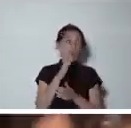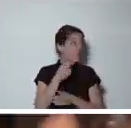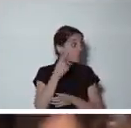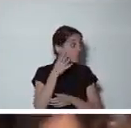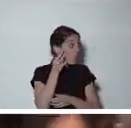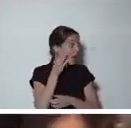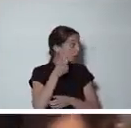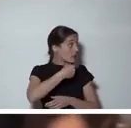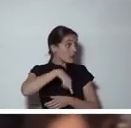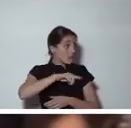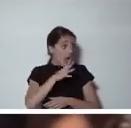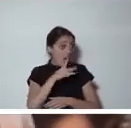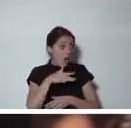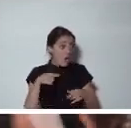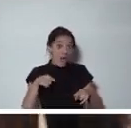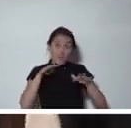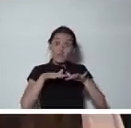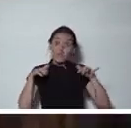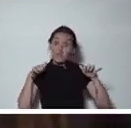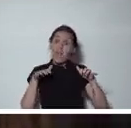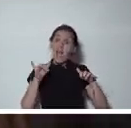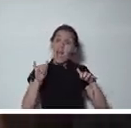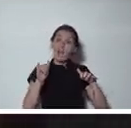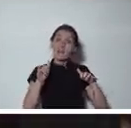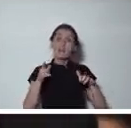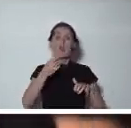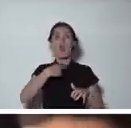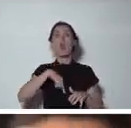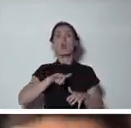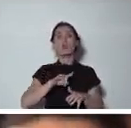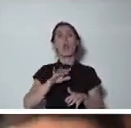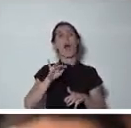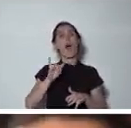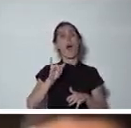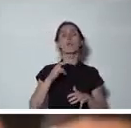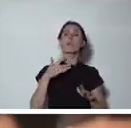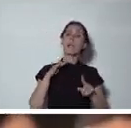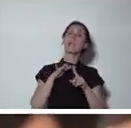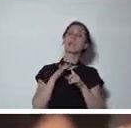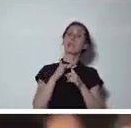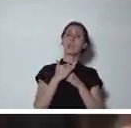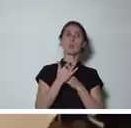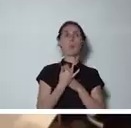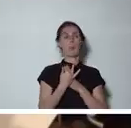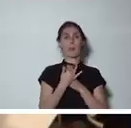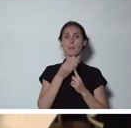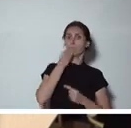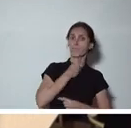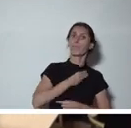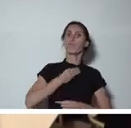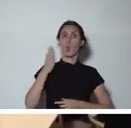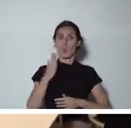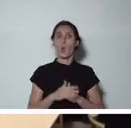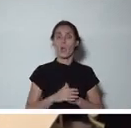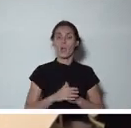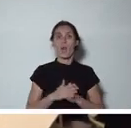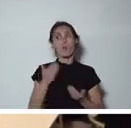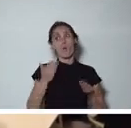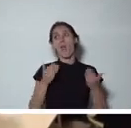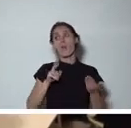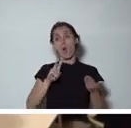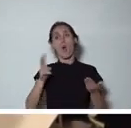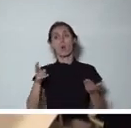somos mujeres privilegiadas y que por eso estamos acá y que tenemos que lograr que ocupen también los espacios muchísimas